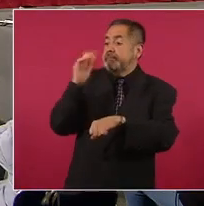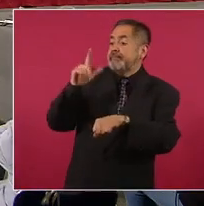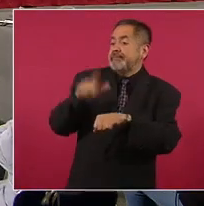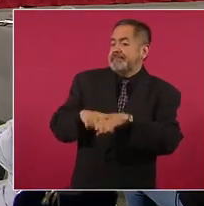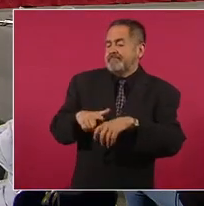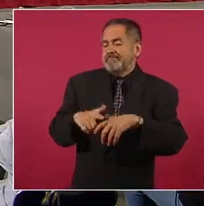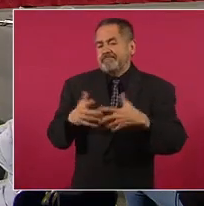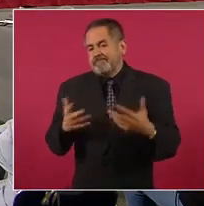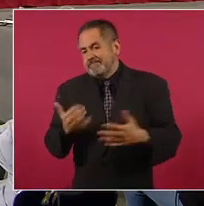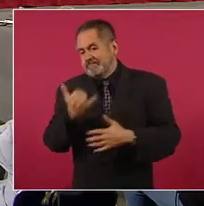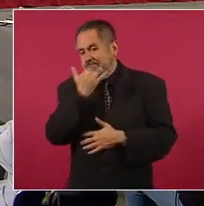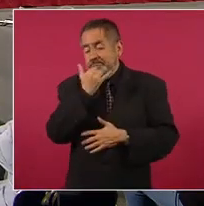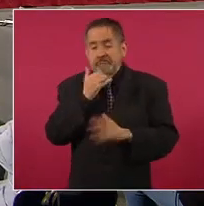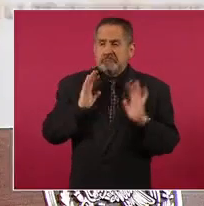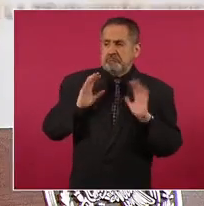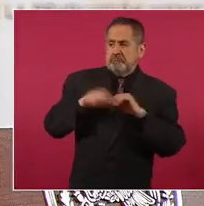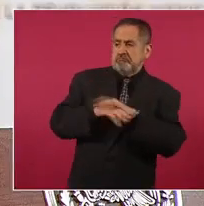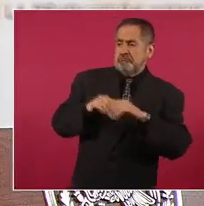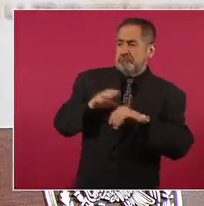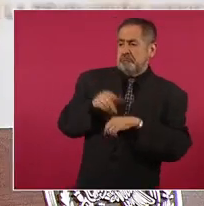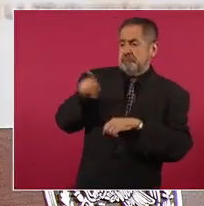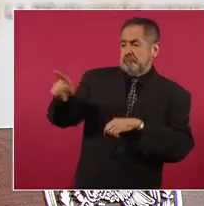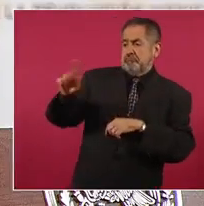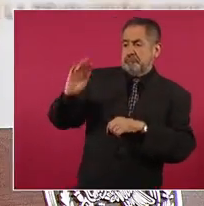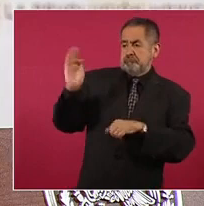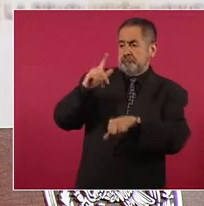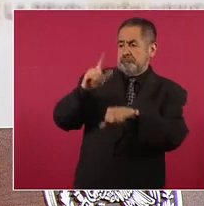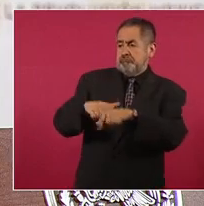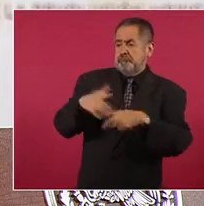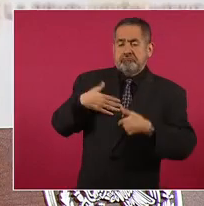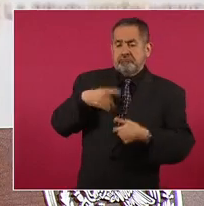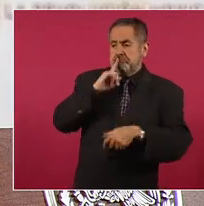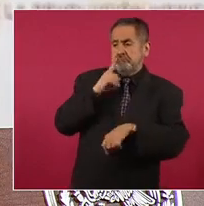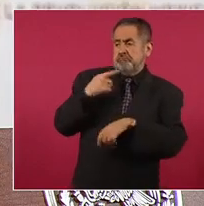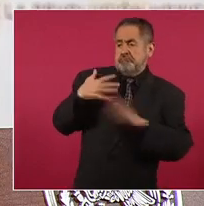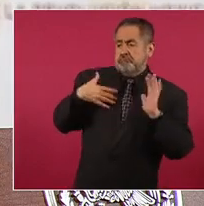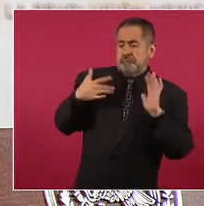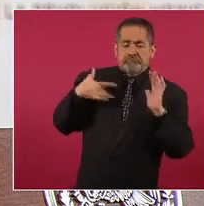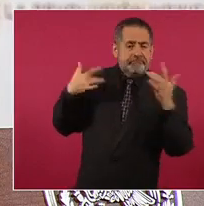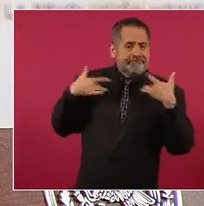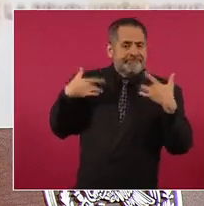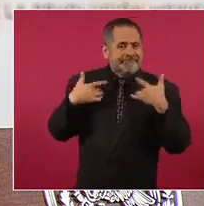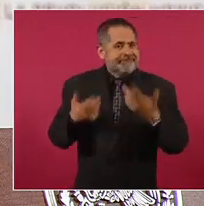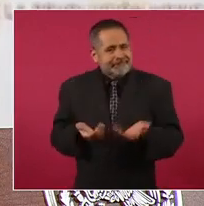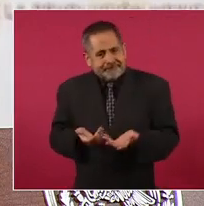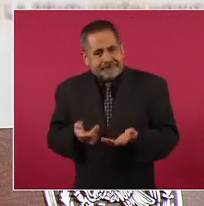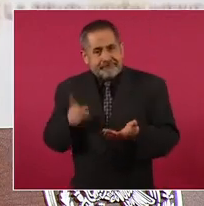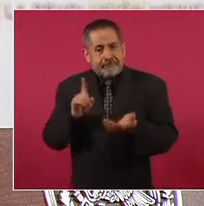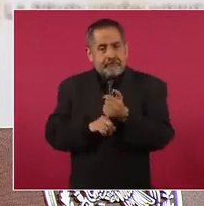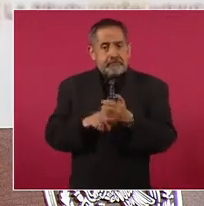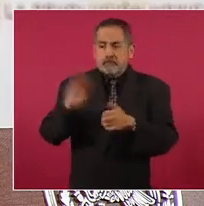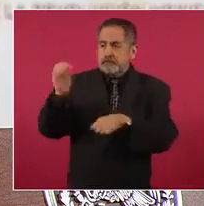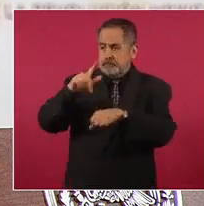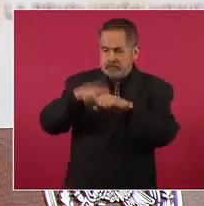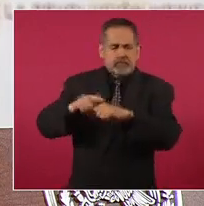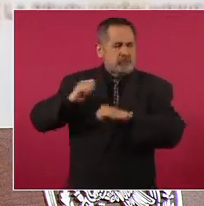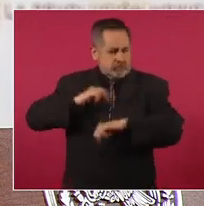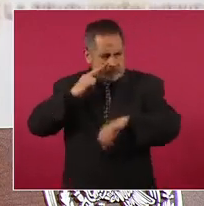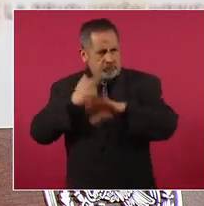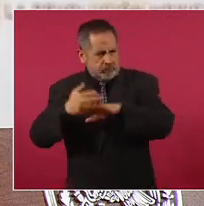lamentablemente se ha convertido en un instrumento ordinario en donde la autoridad federal asume